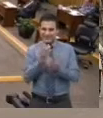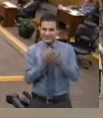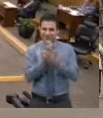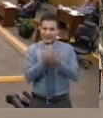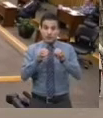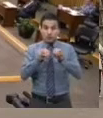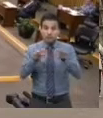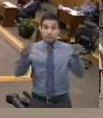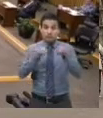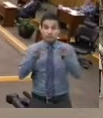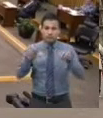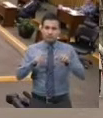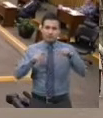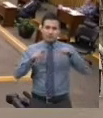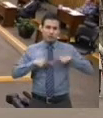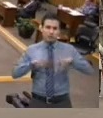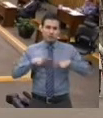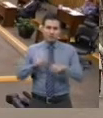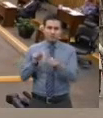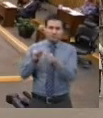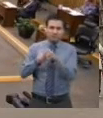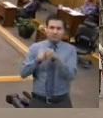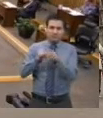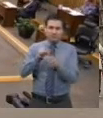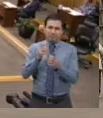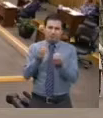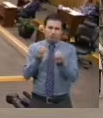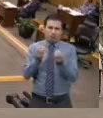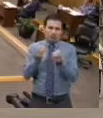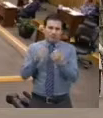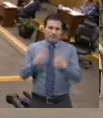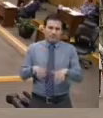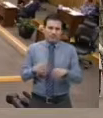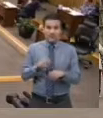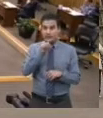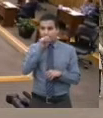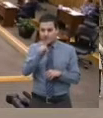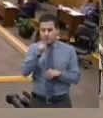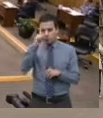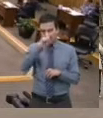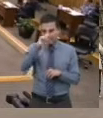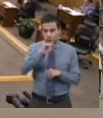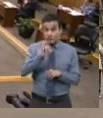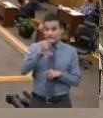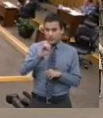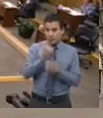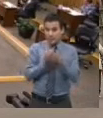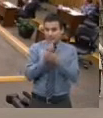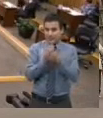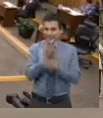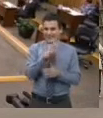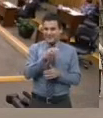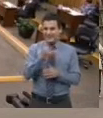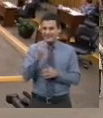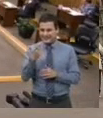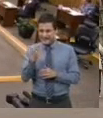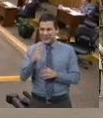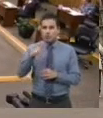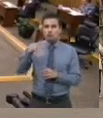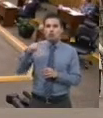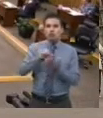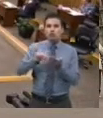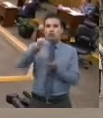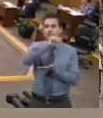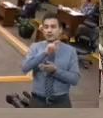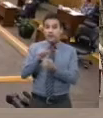220,342 seguidores. El consejero Ciro Murayama también podría ser influencer, ya que a las 10:07 de la mañana del día de hoy en su cuenta de